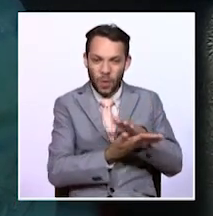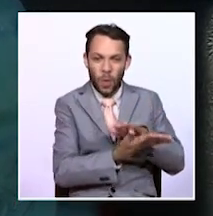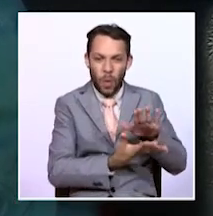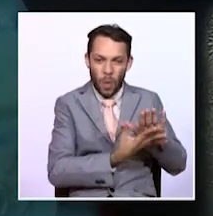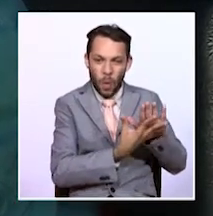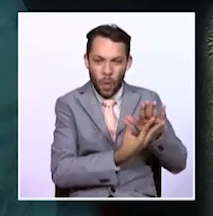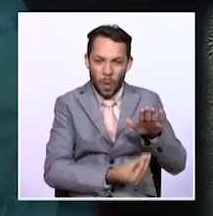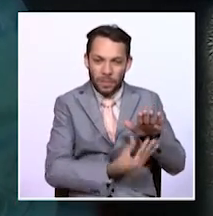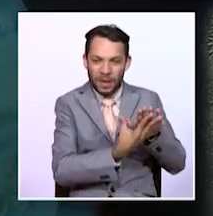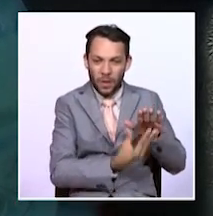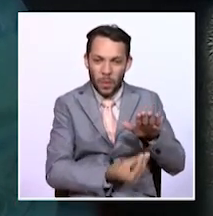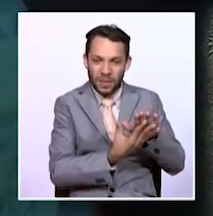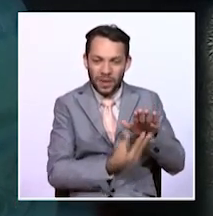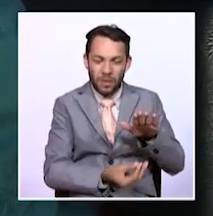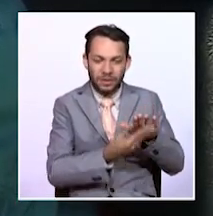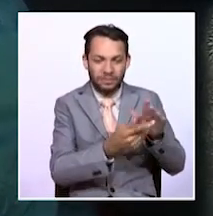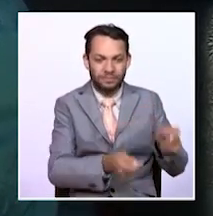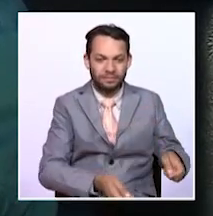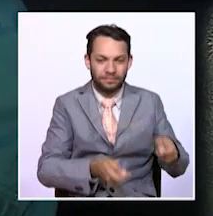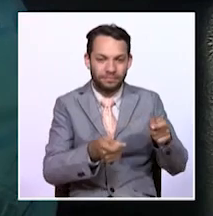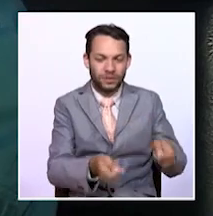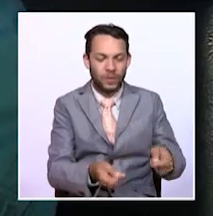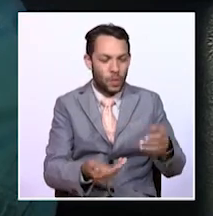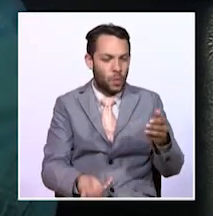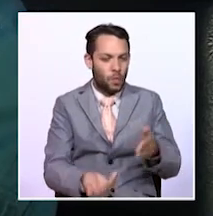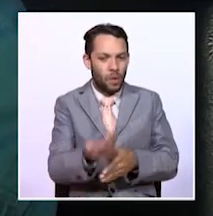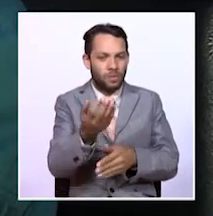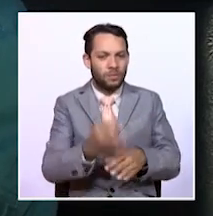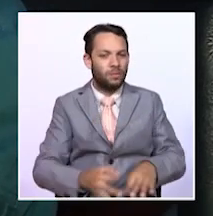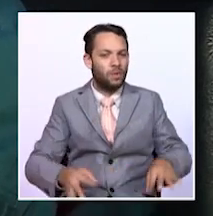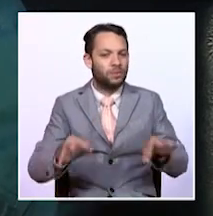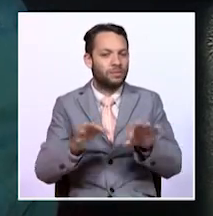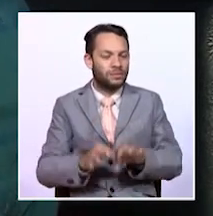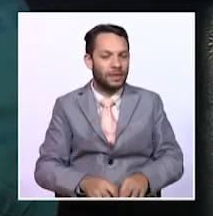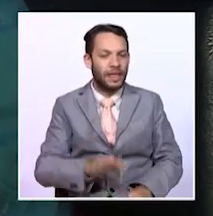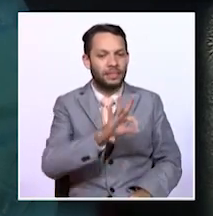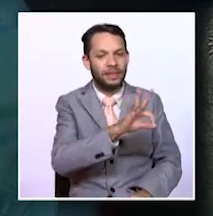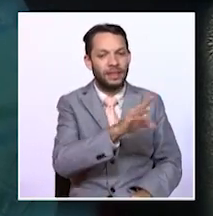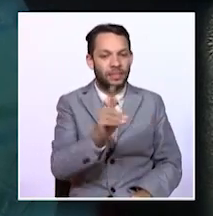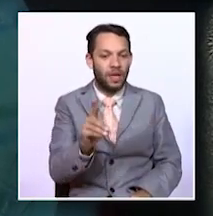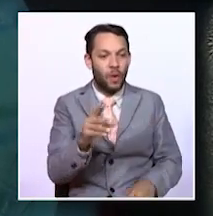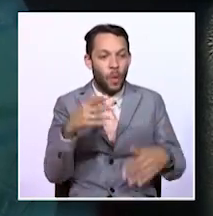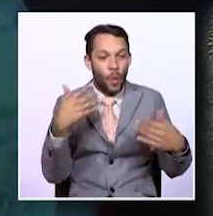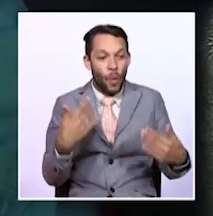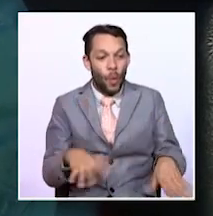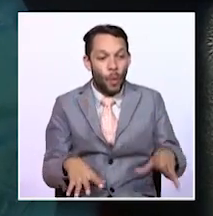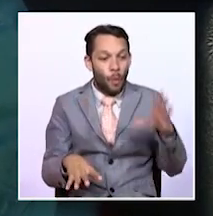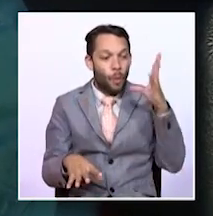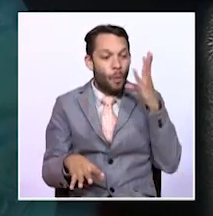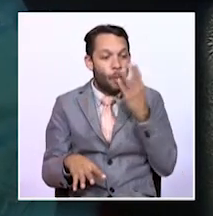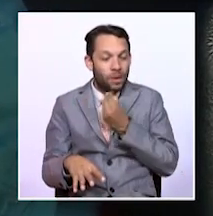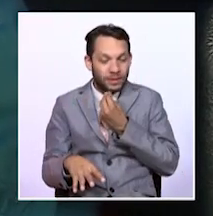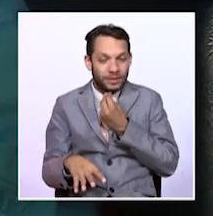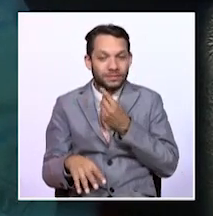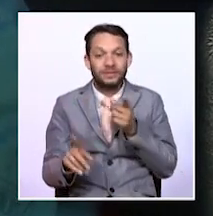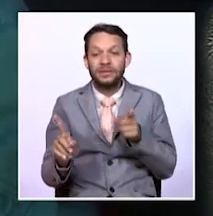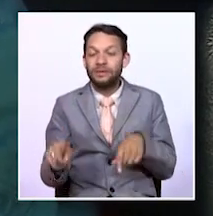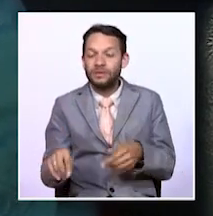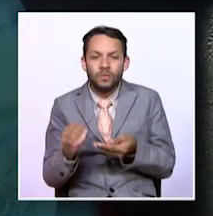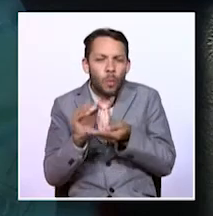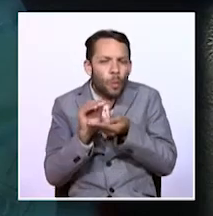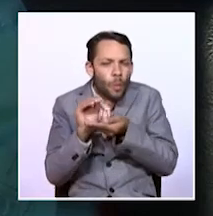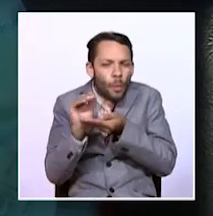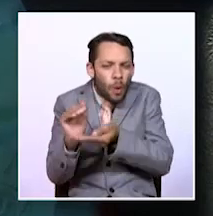mundo conoce han avanzado muchísimo y estamos haciendo impresiones en 3D. Entonces, adicional a eso, les vamos a entregar